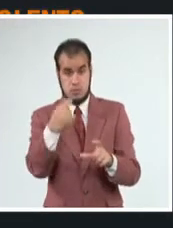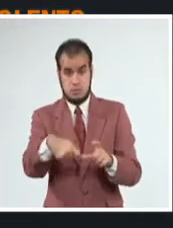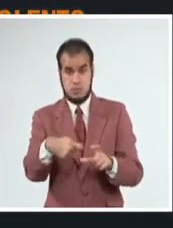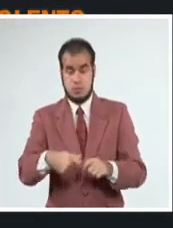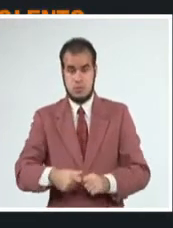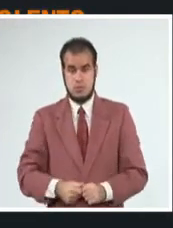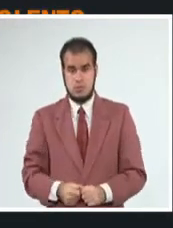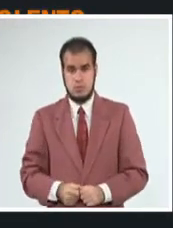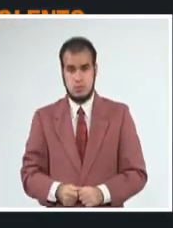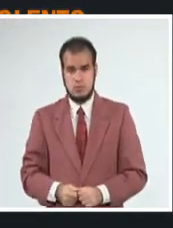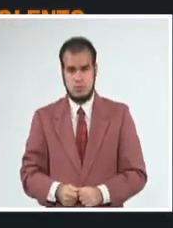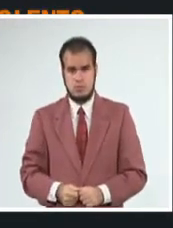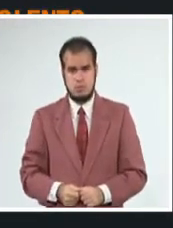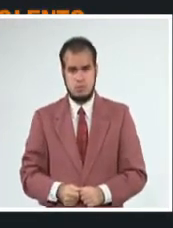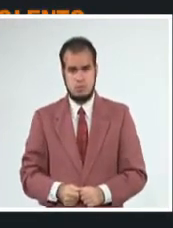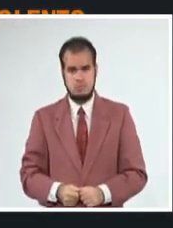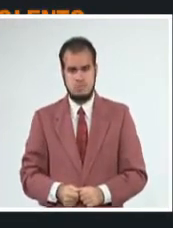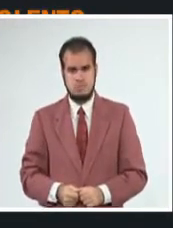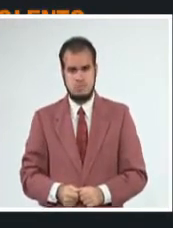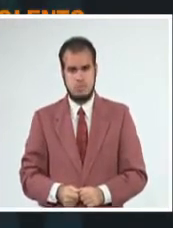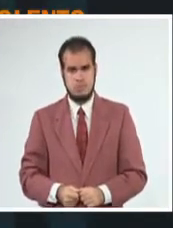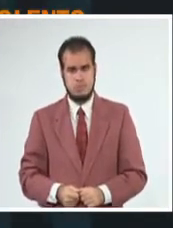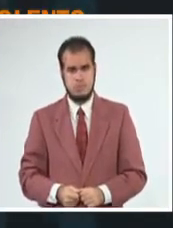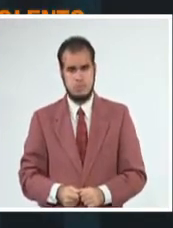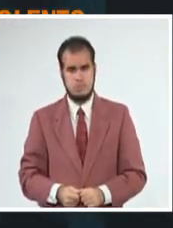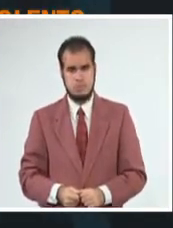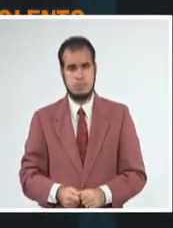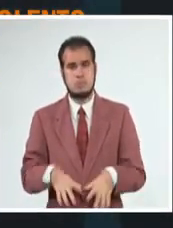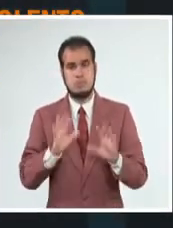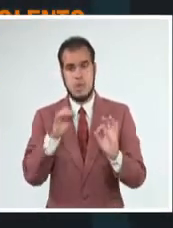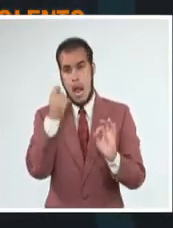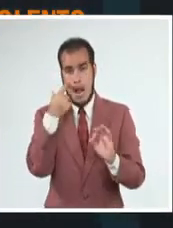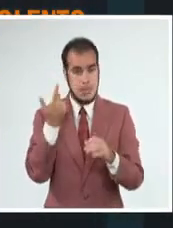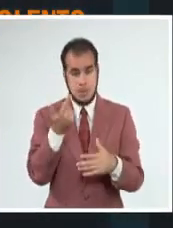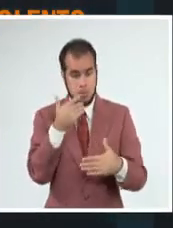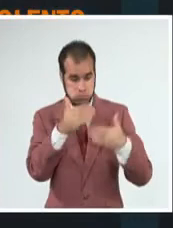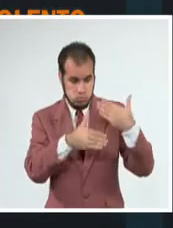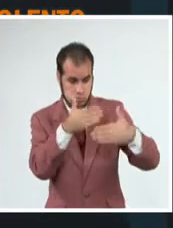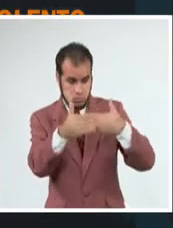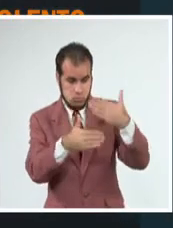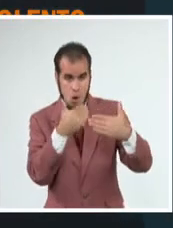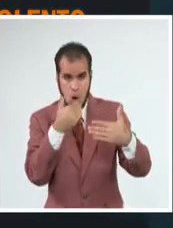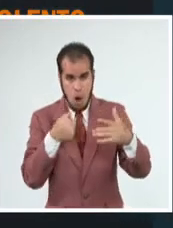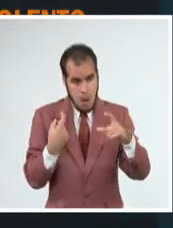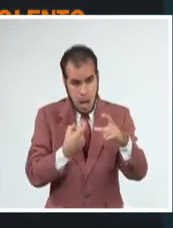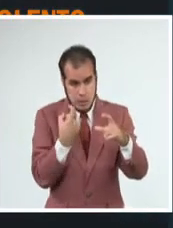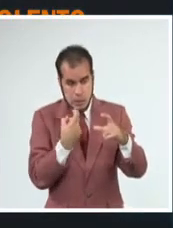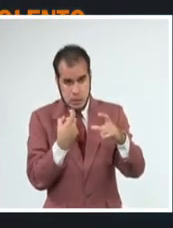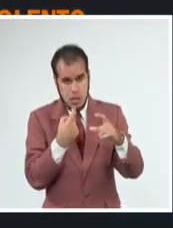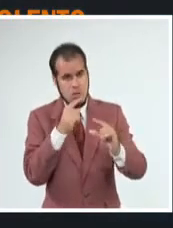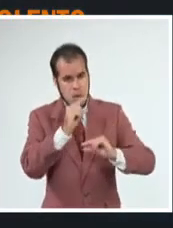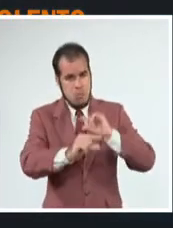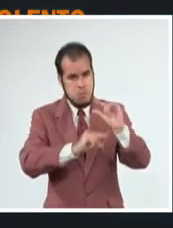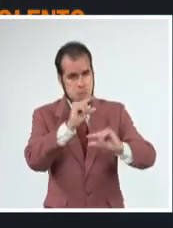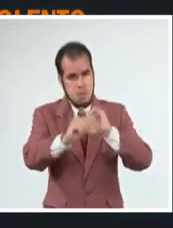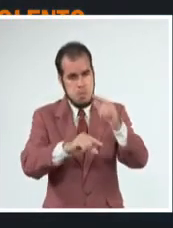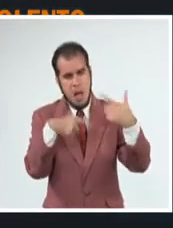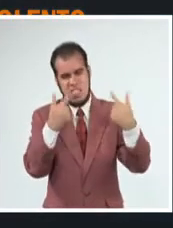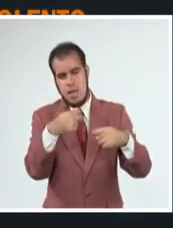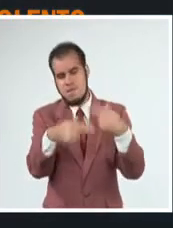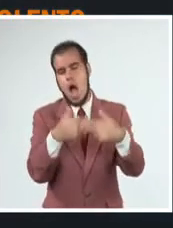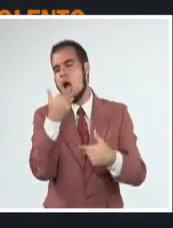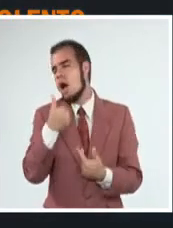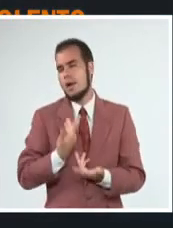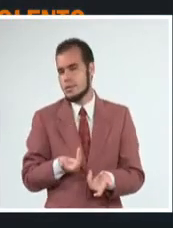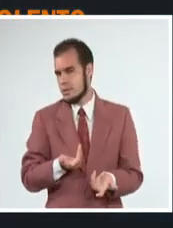eso sería una cuestión que ya el propio desarrollo de la lucha te irá diciendo todo lo que hay que hacer. Eso es lo